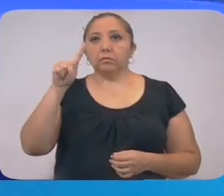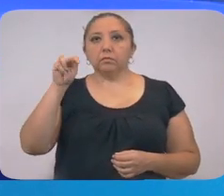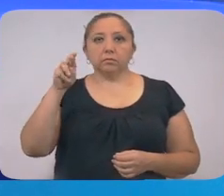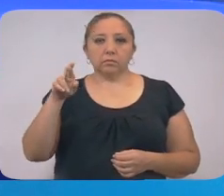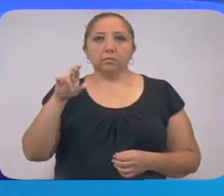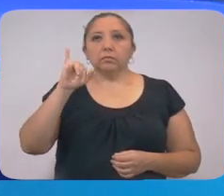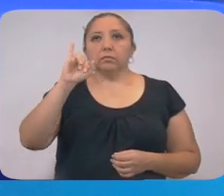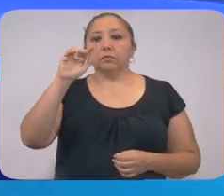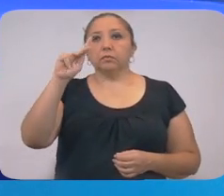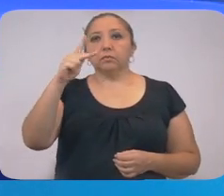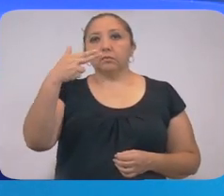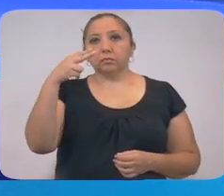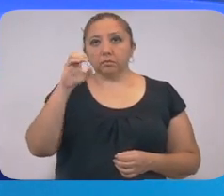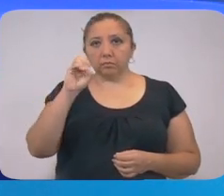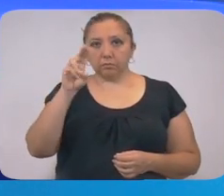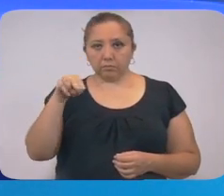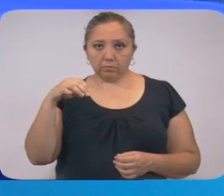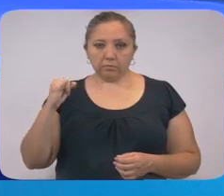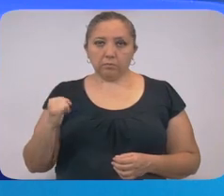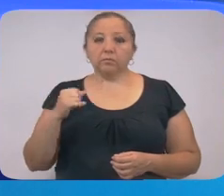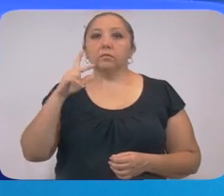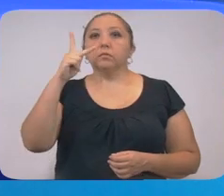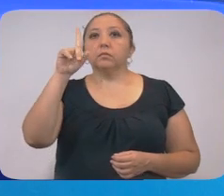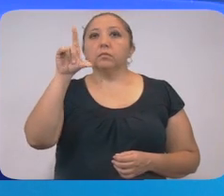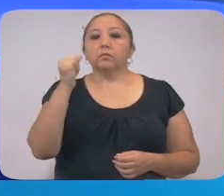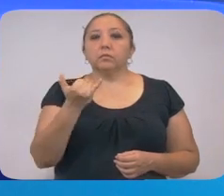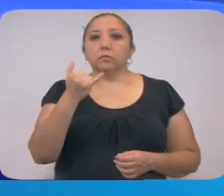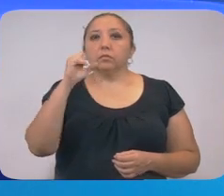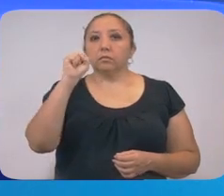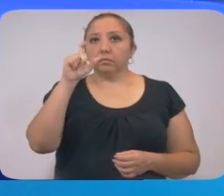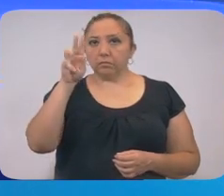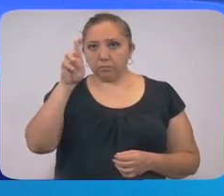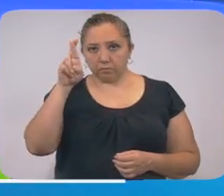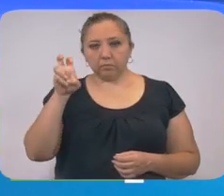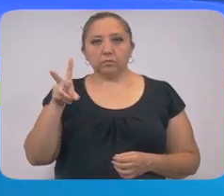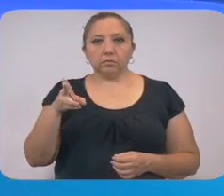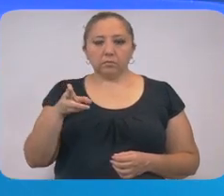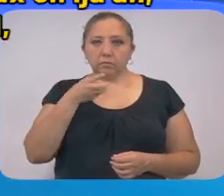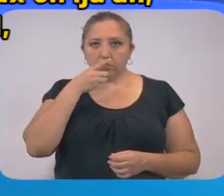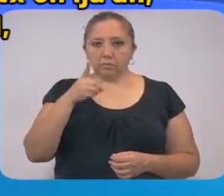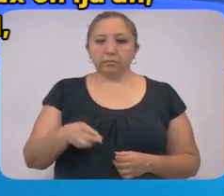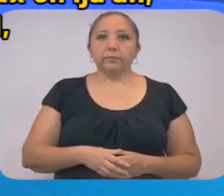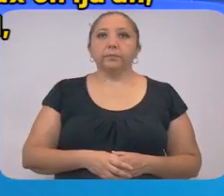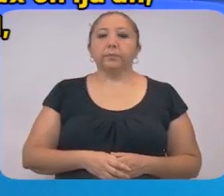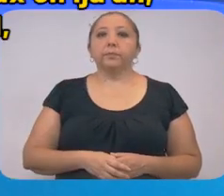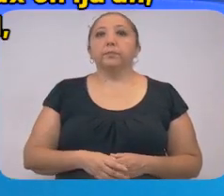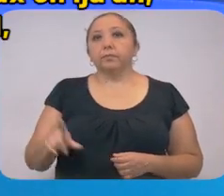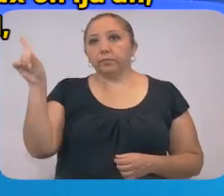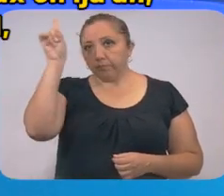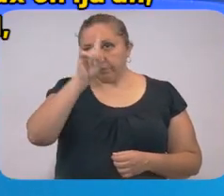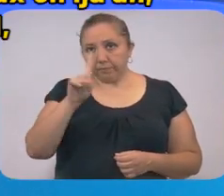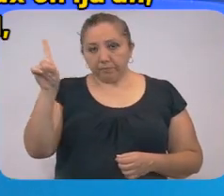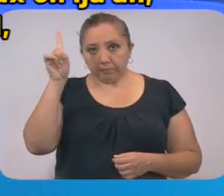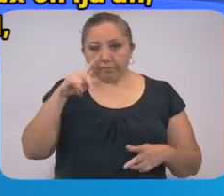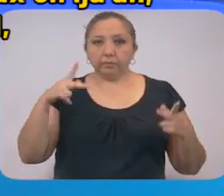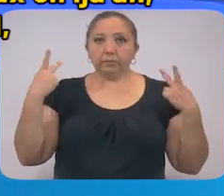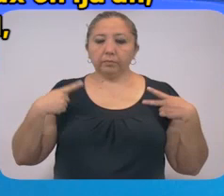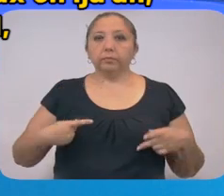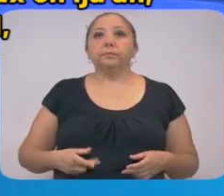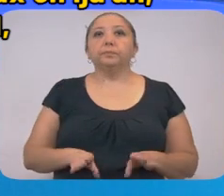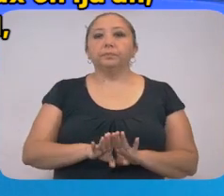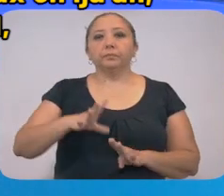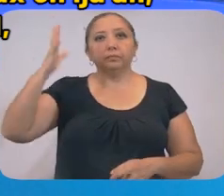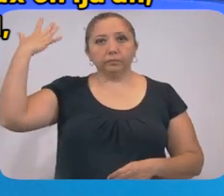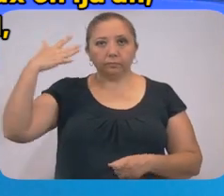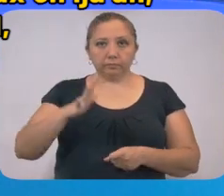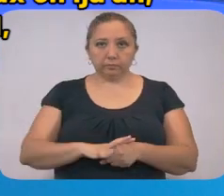teléfonos iPhone y tabletas iPad y en Play Store para dispositivos con sistema operativo Android. Recomendamos a la población vulnerable, como